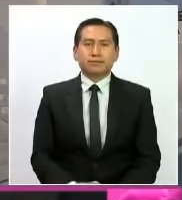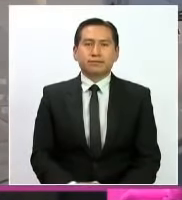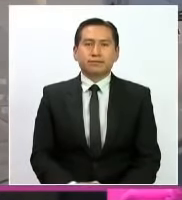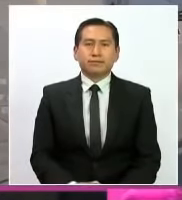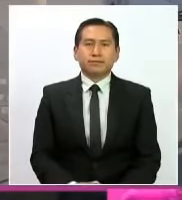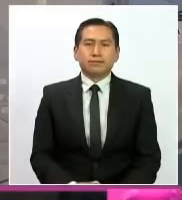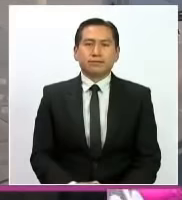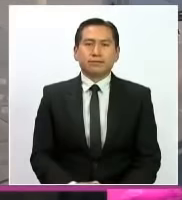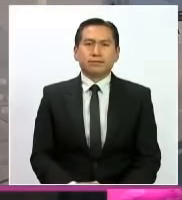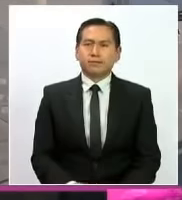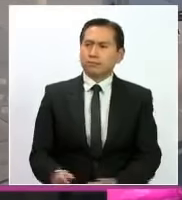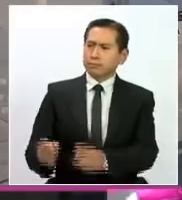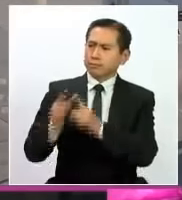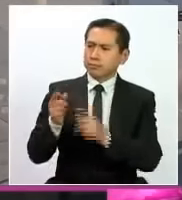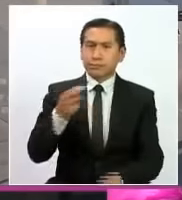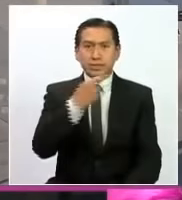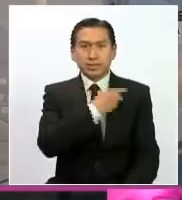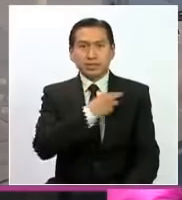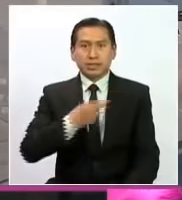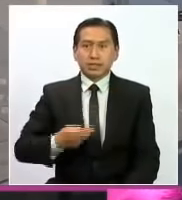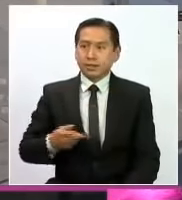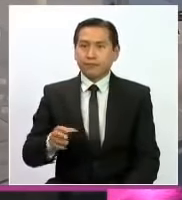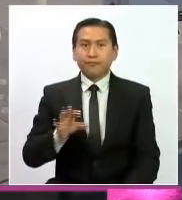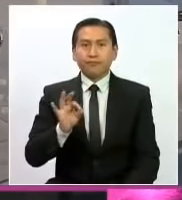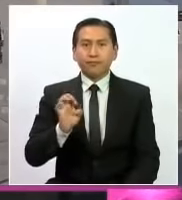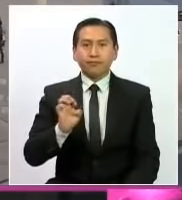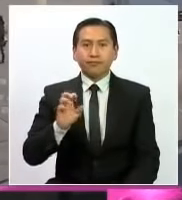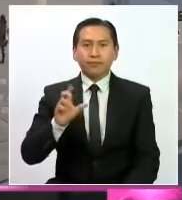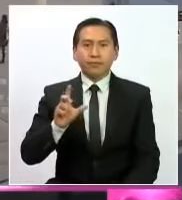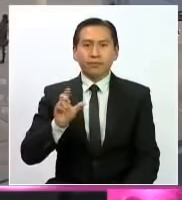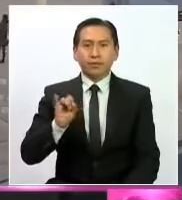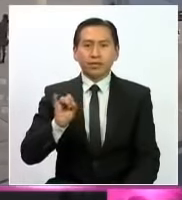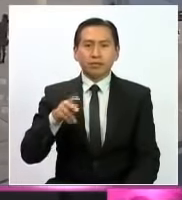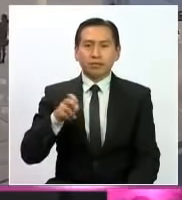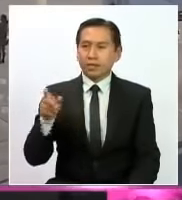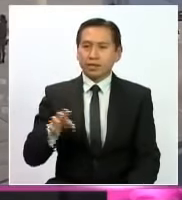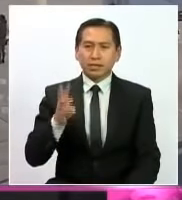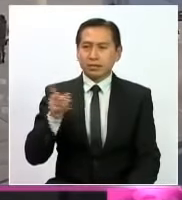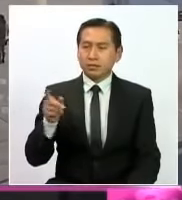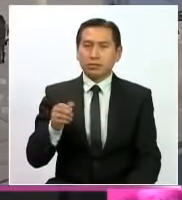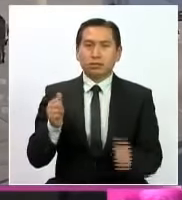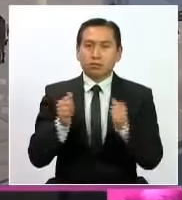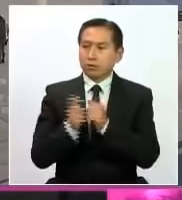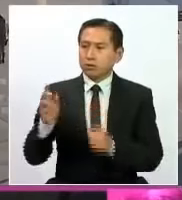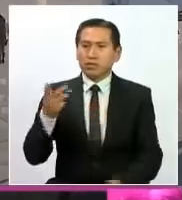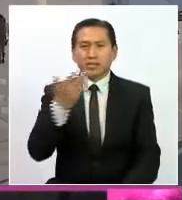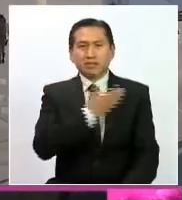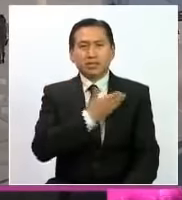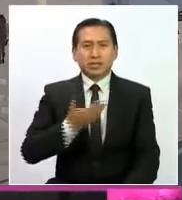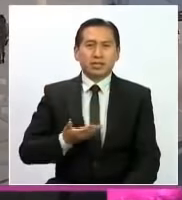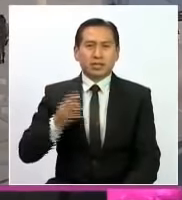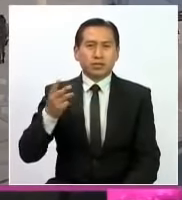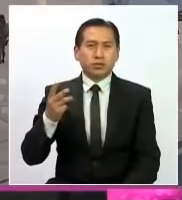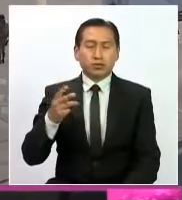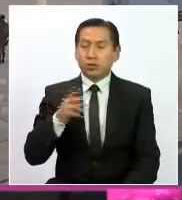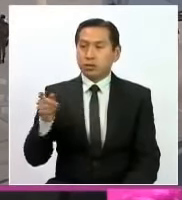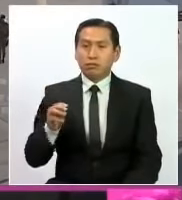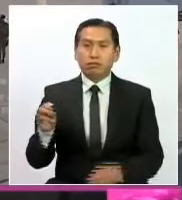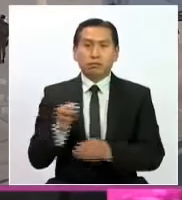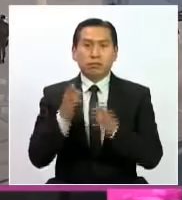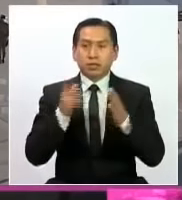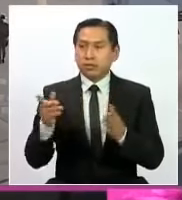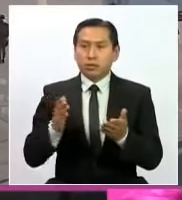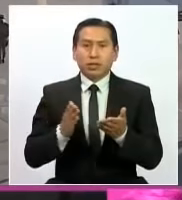Nos confirmaron que el rey Felipe VI está acompañado de Pablo Iglesias, vicepresidente segundo y ministro de Derechos Sociales